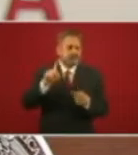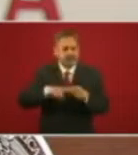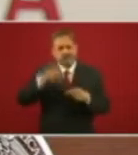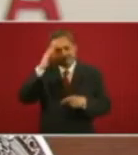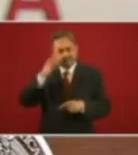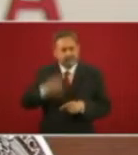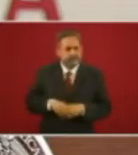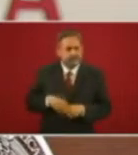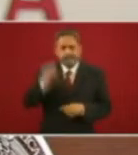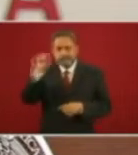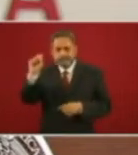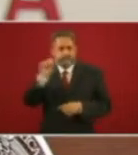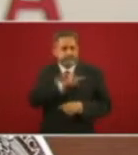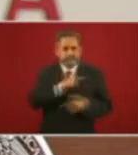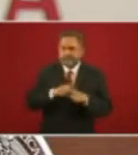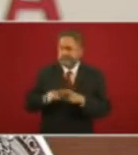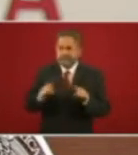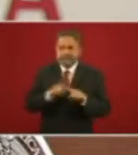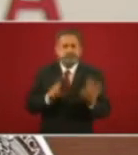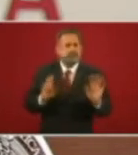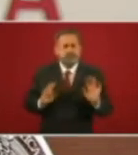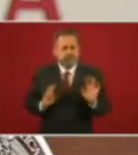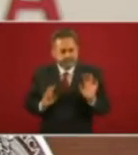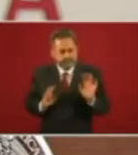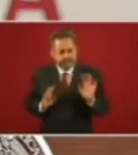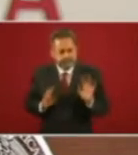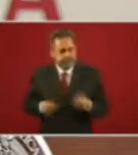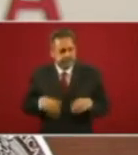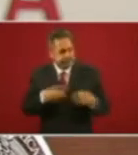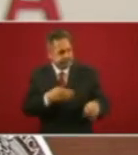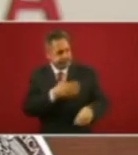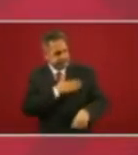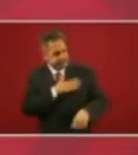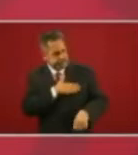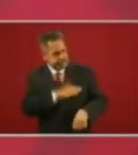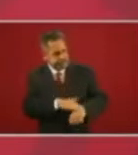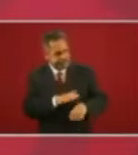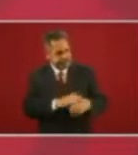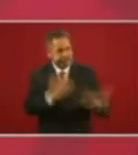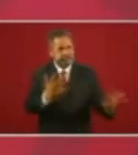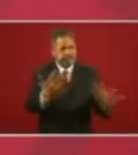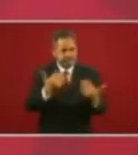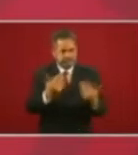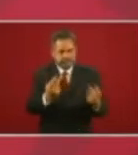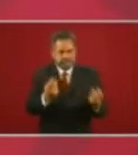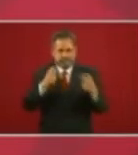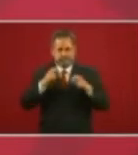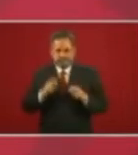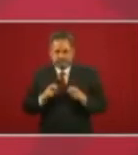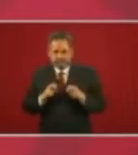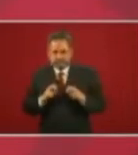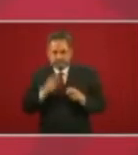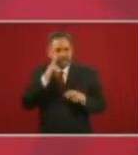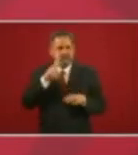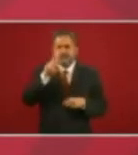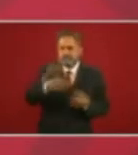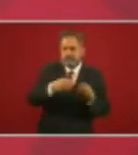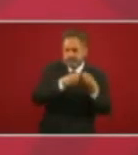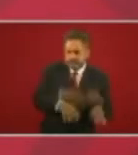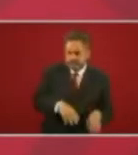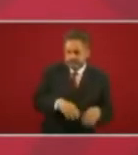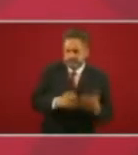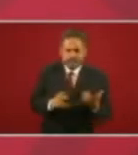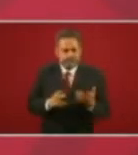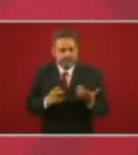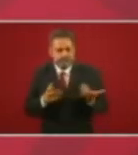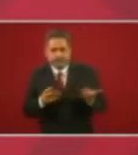diferencias entre sindicatos, y se les convoca para el diálogo, que no se afecte la actividad económica,